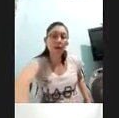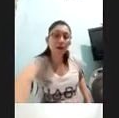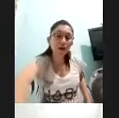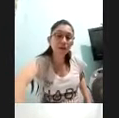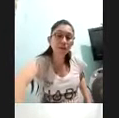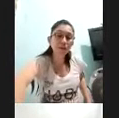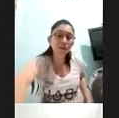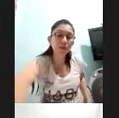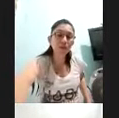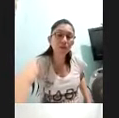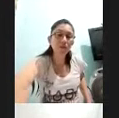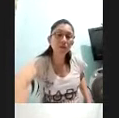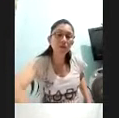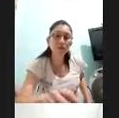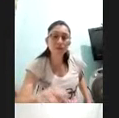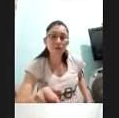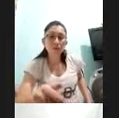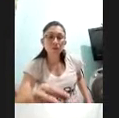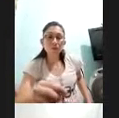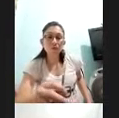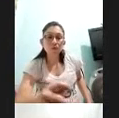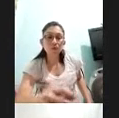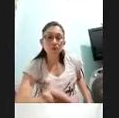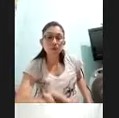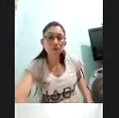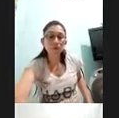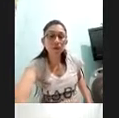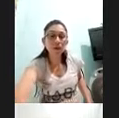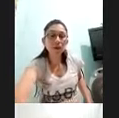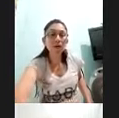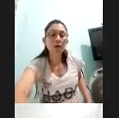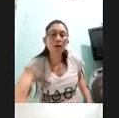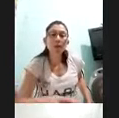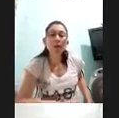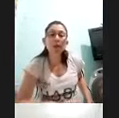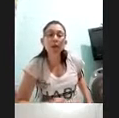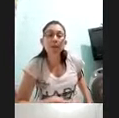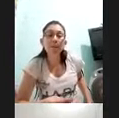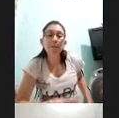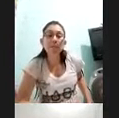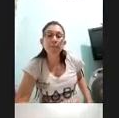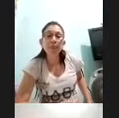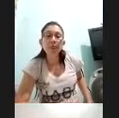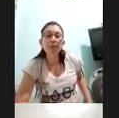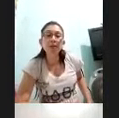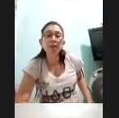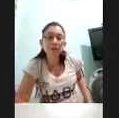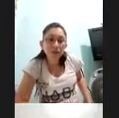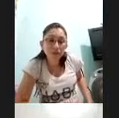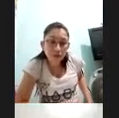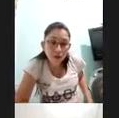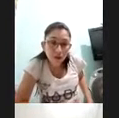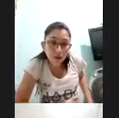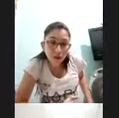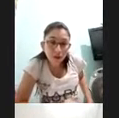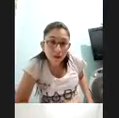A. A. Yes, A. La segunda. E. E. La tercera. E.